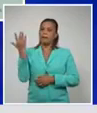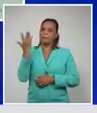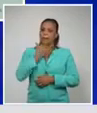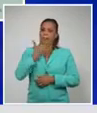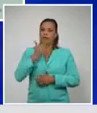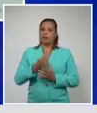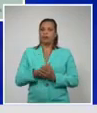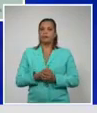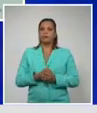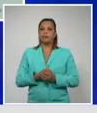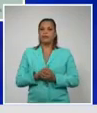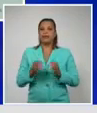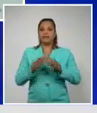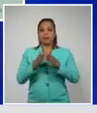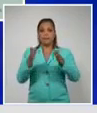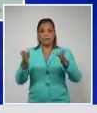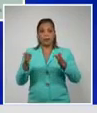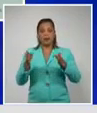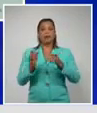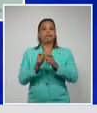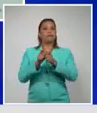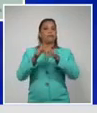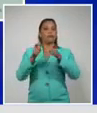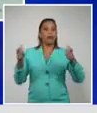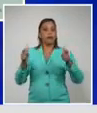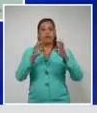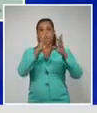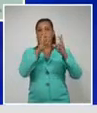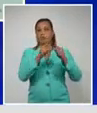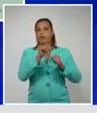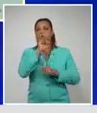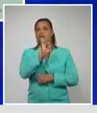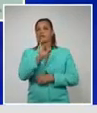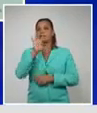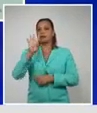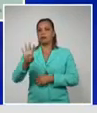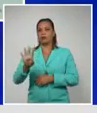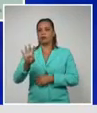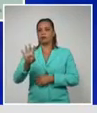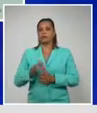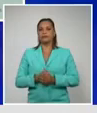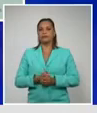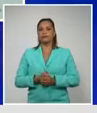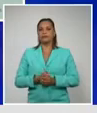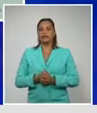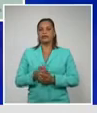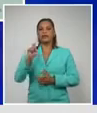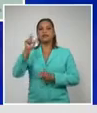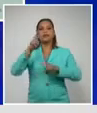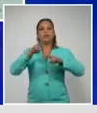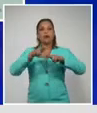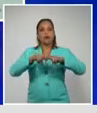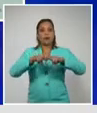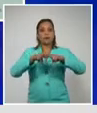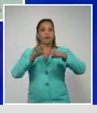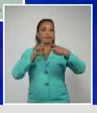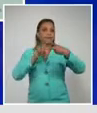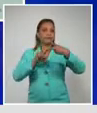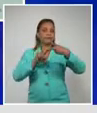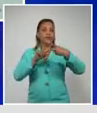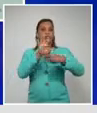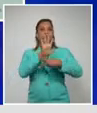San Miguel del Padrón con el mayor número, 74. Centro Habana le sigue con